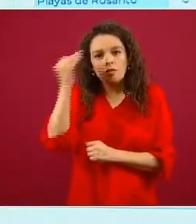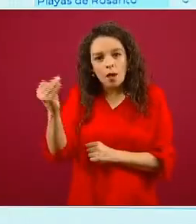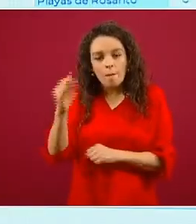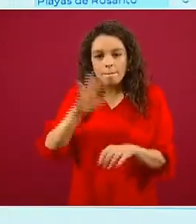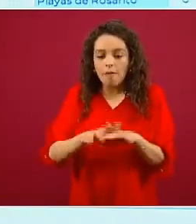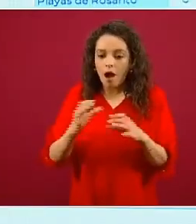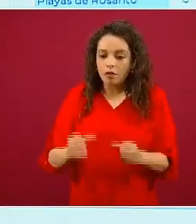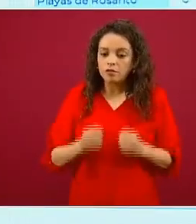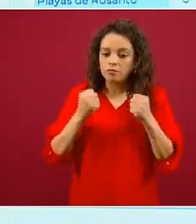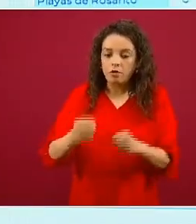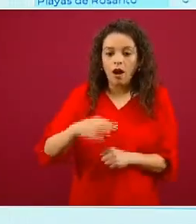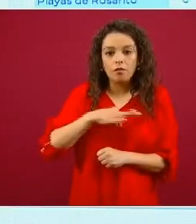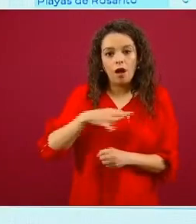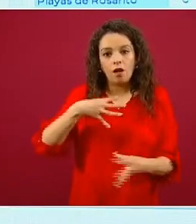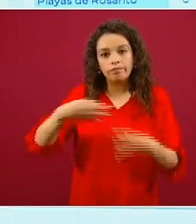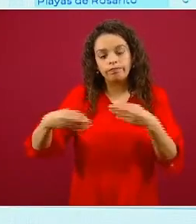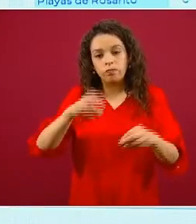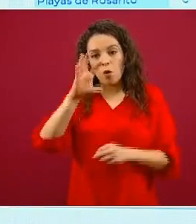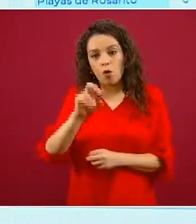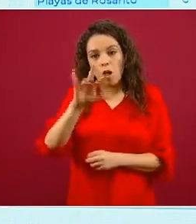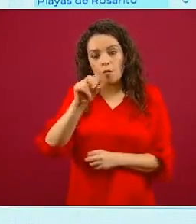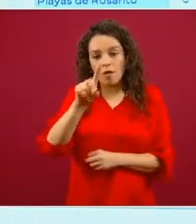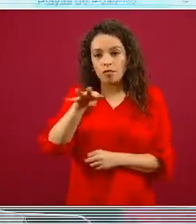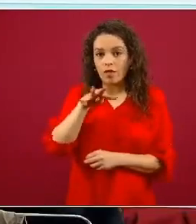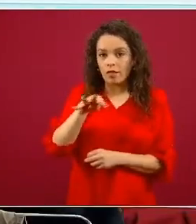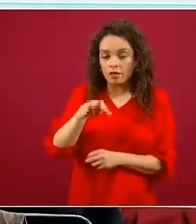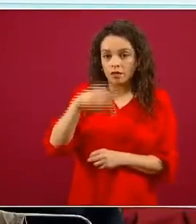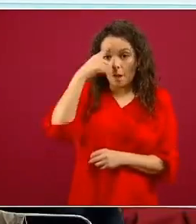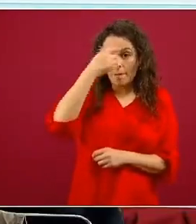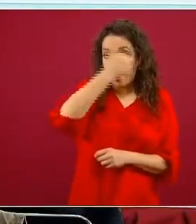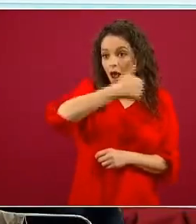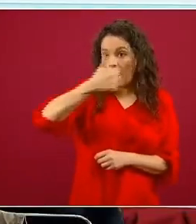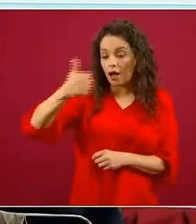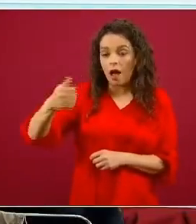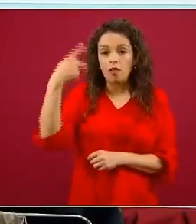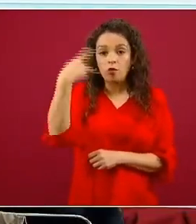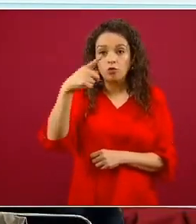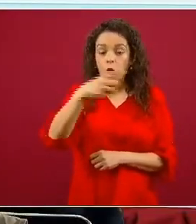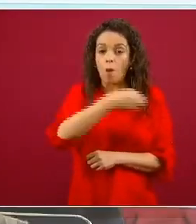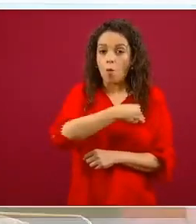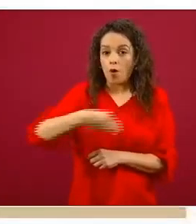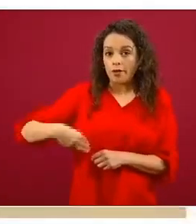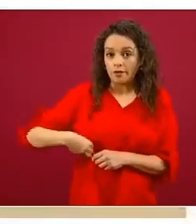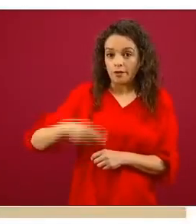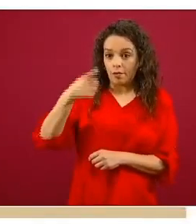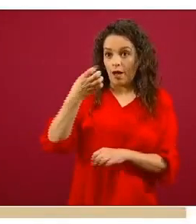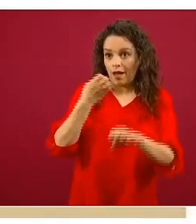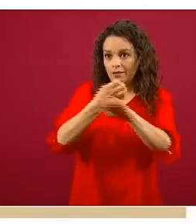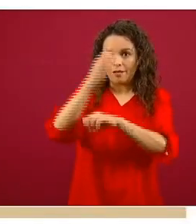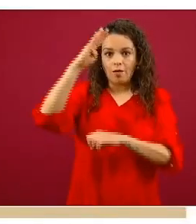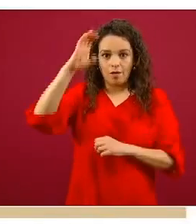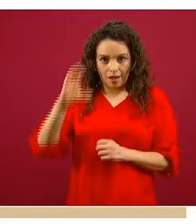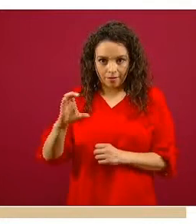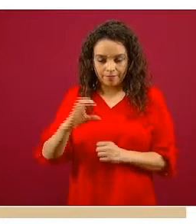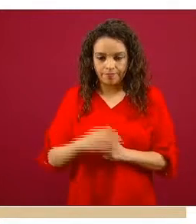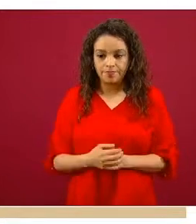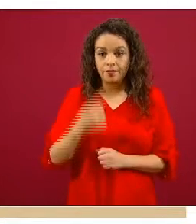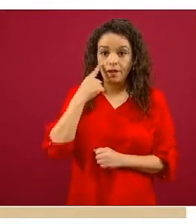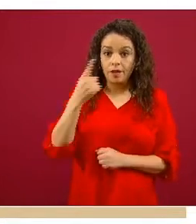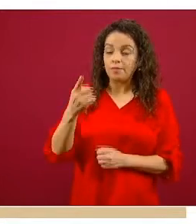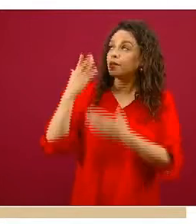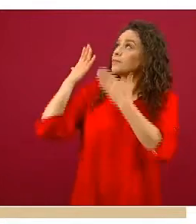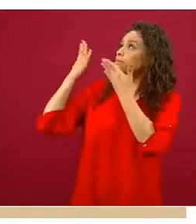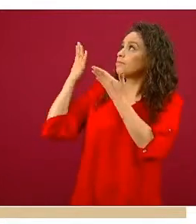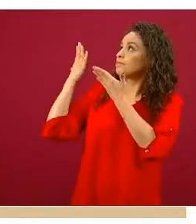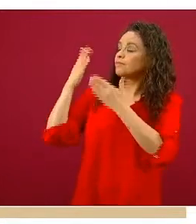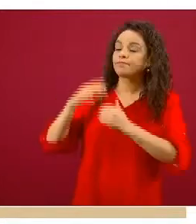de COVID-19 para cada uno de los municipios de Baja California. Aquí la interpretación más directa es la